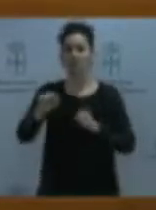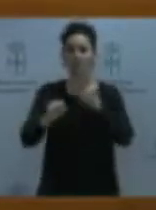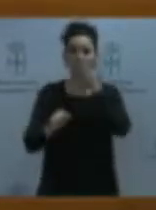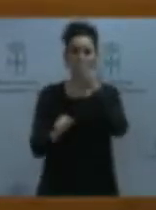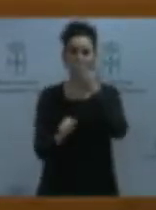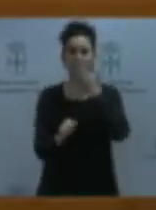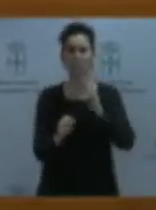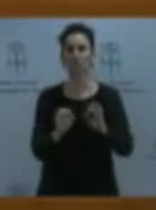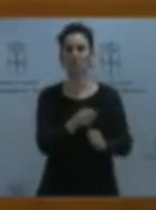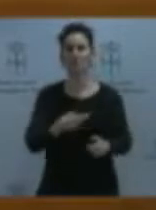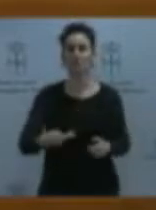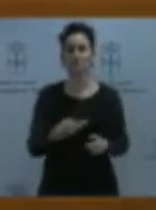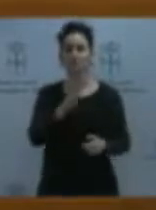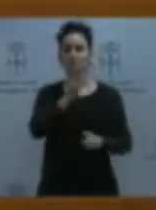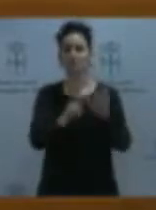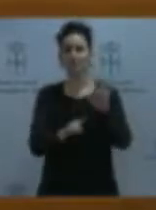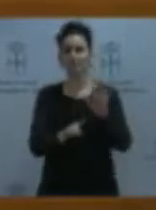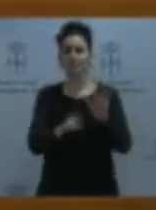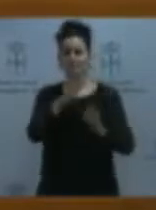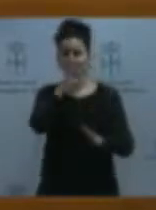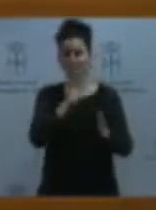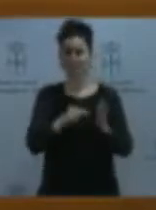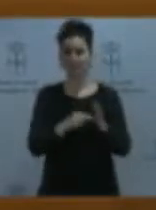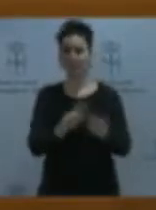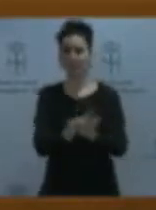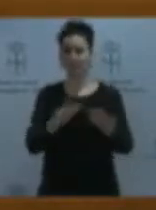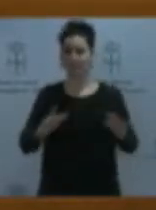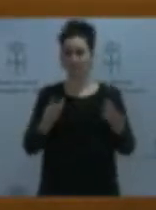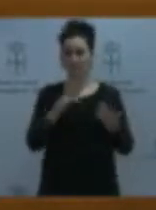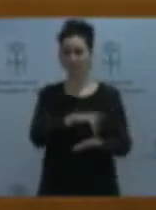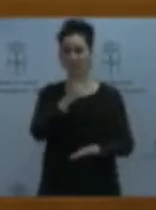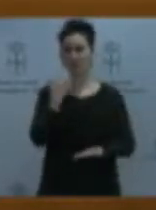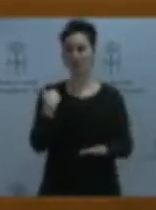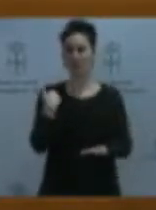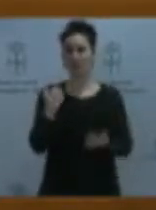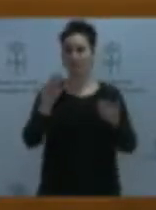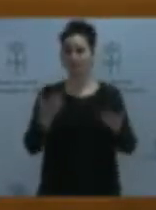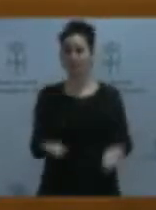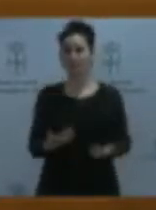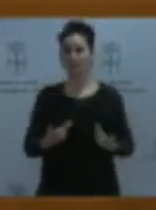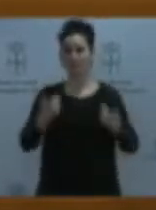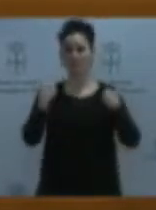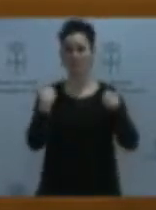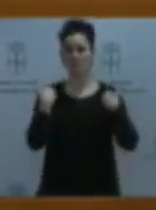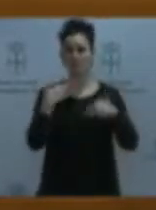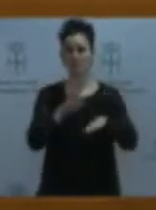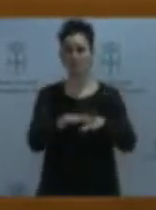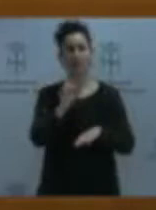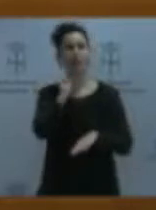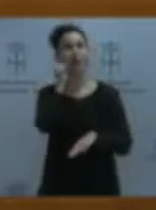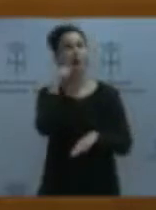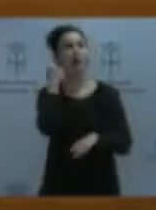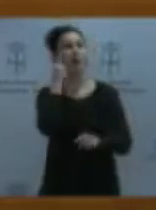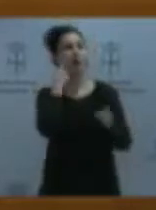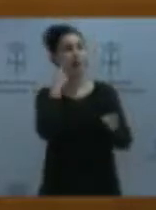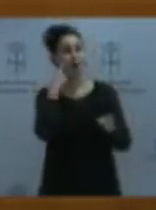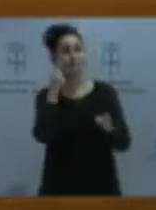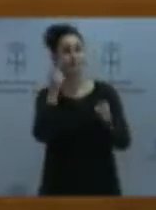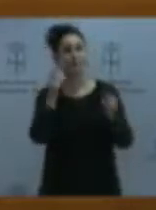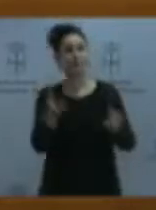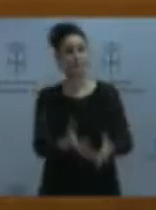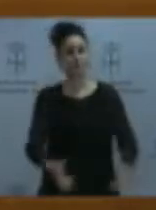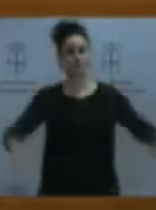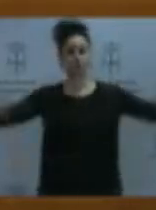del 2018, dice que el personal encargado de las tareas de identificación y destrucción de los nidos de Vespa velutina recibirá la